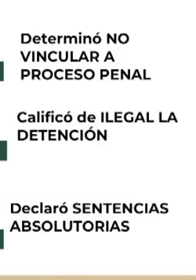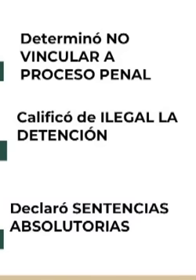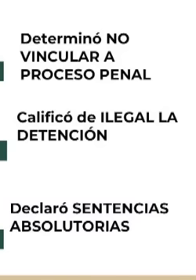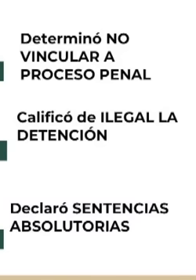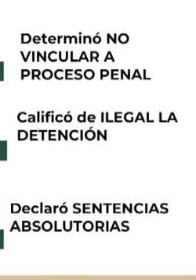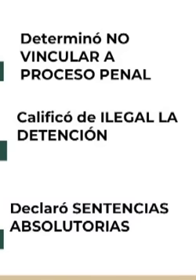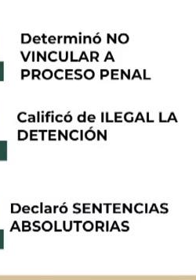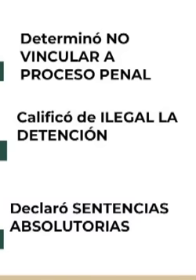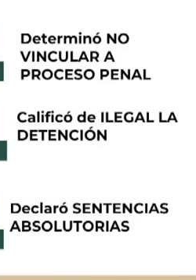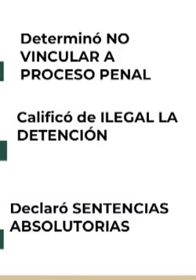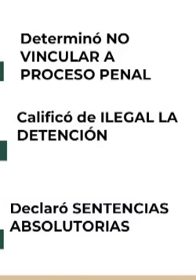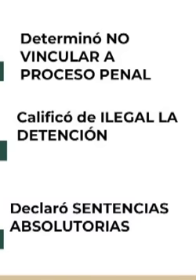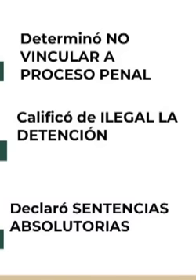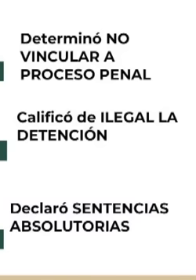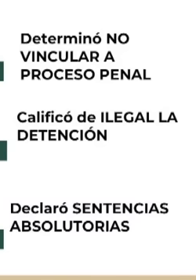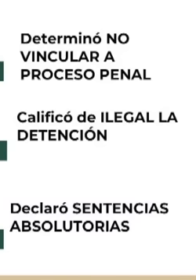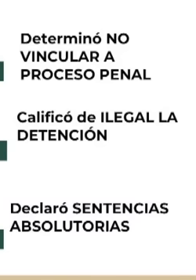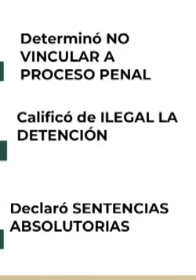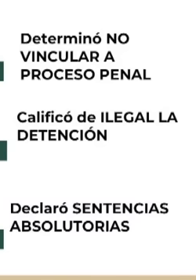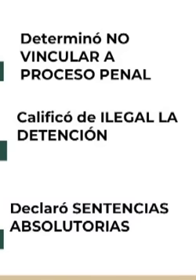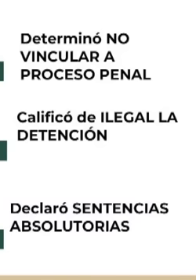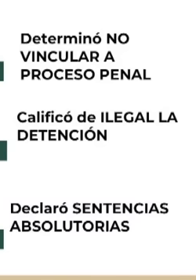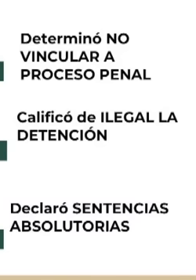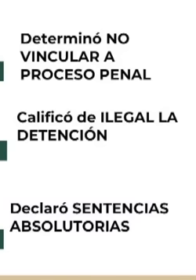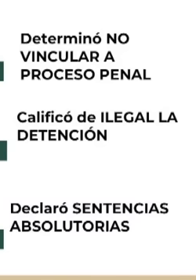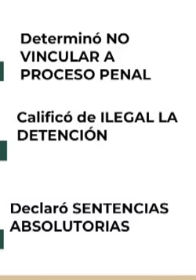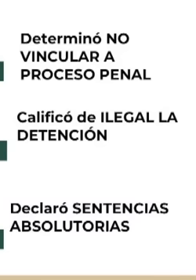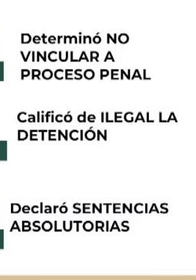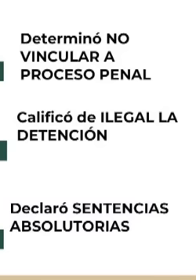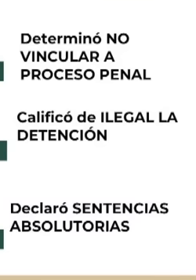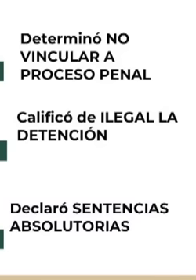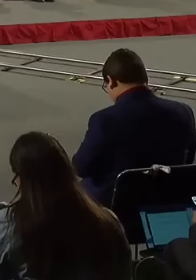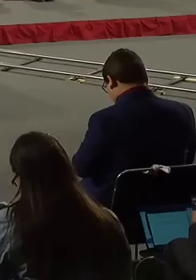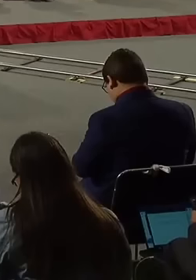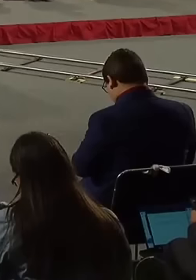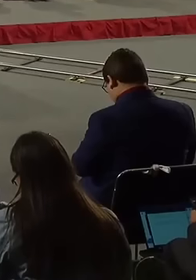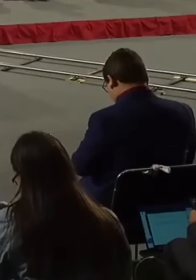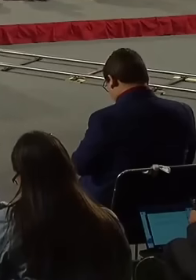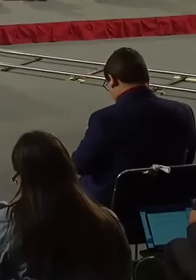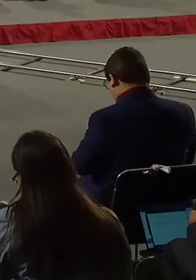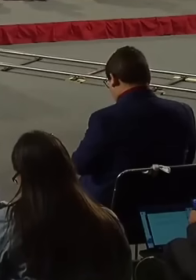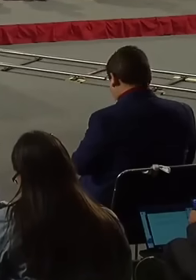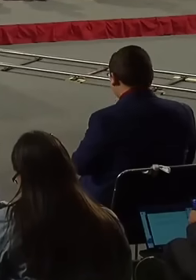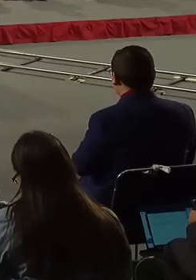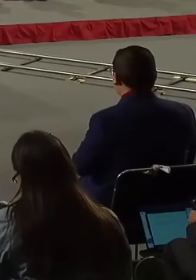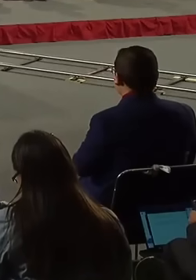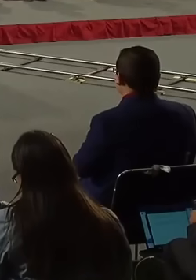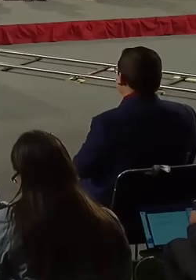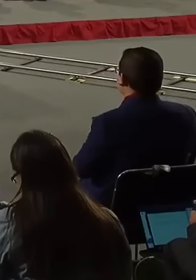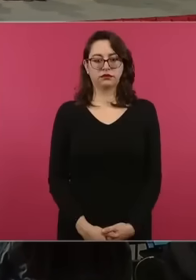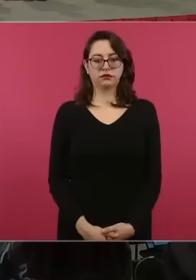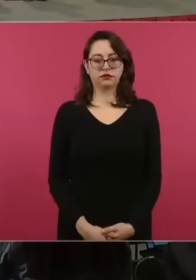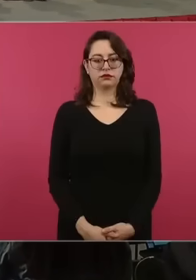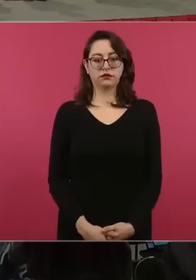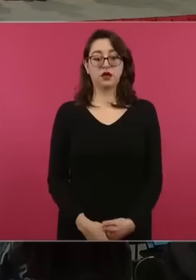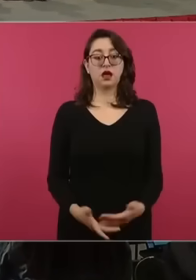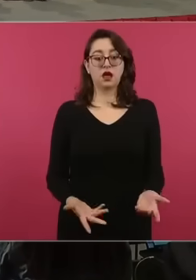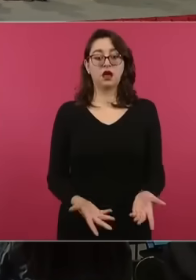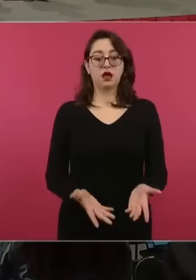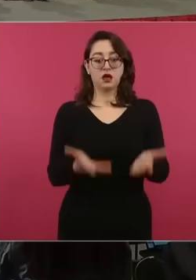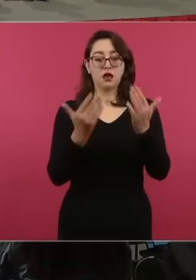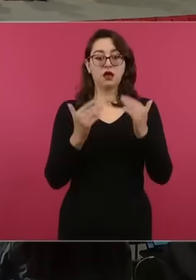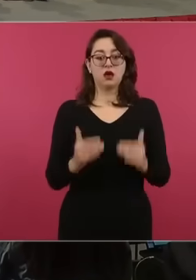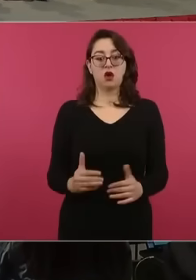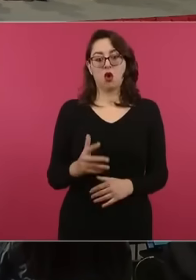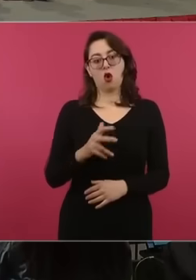adelante vamos a ver los siguientes ocho casos de jueces cuya resoluciones Fueron impugnadas por el Ministerio Público y algunas